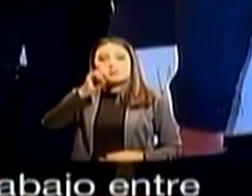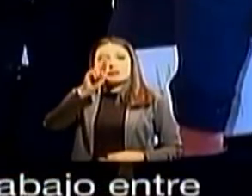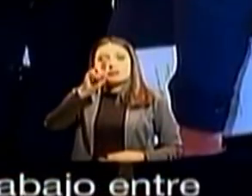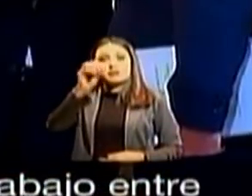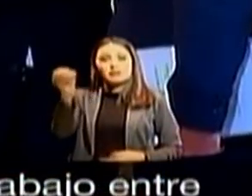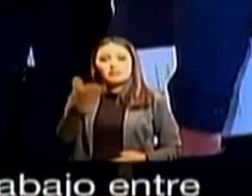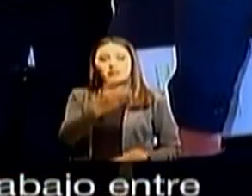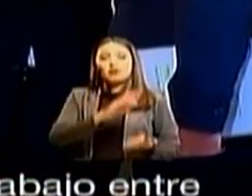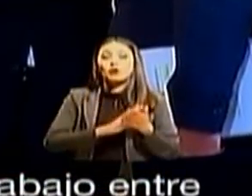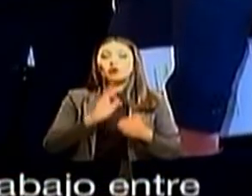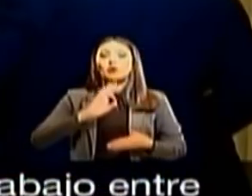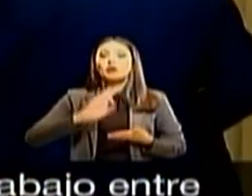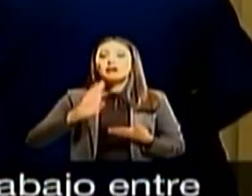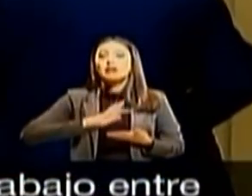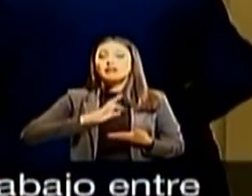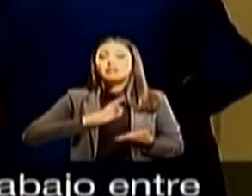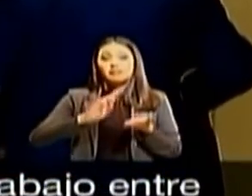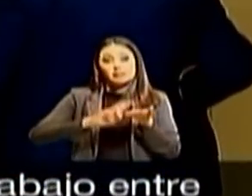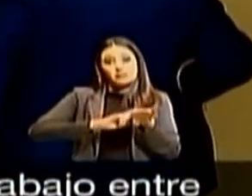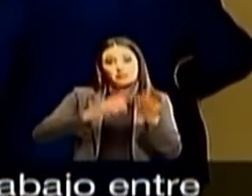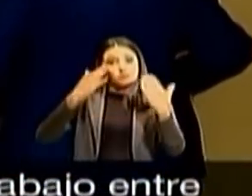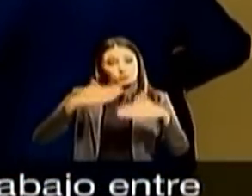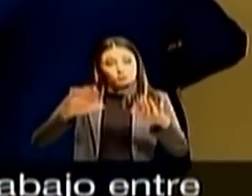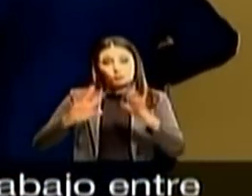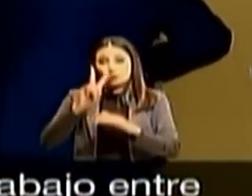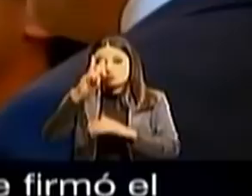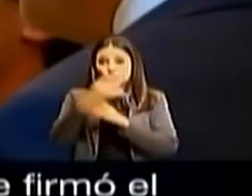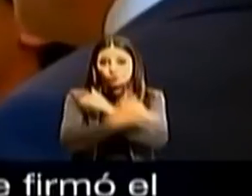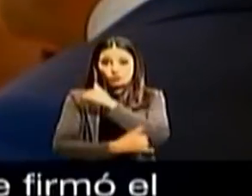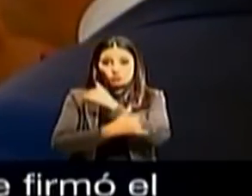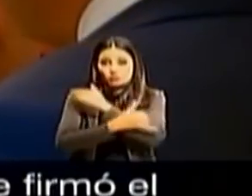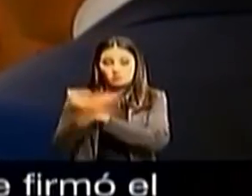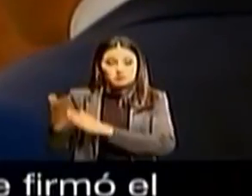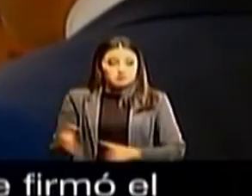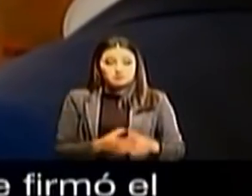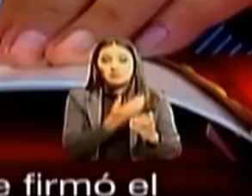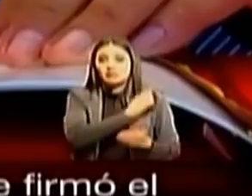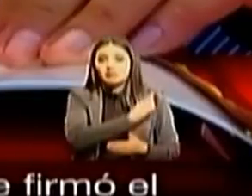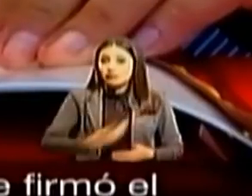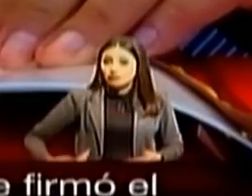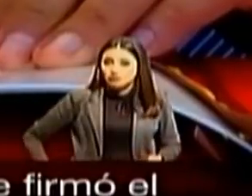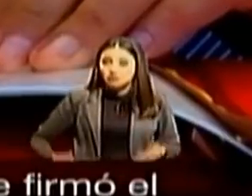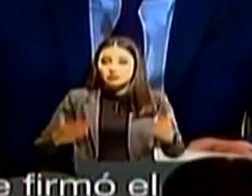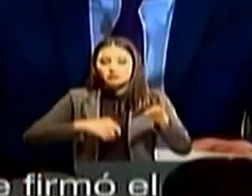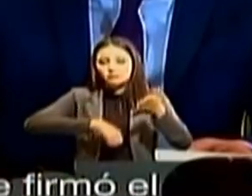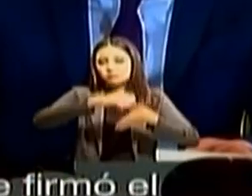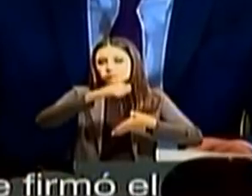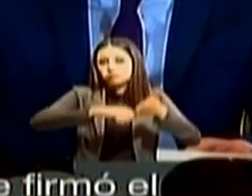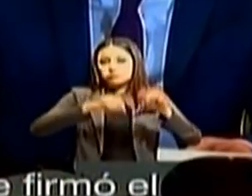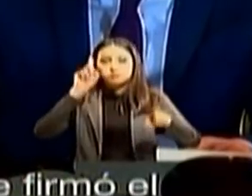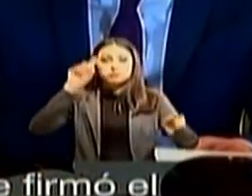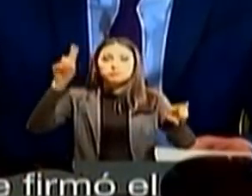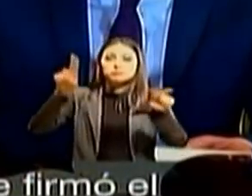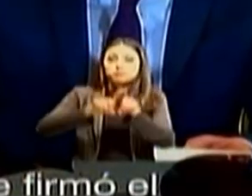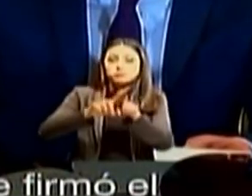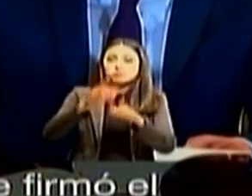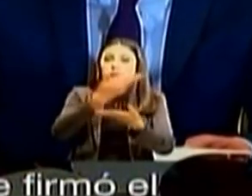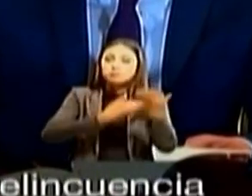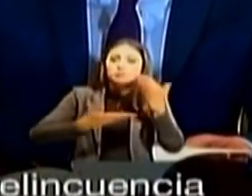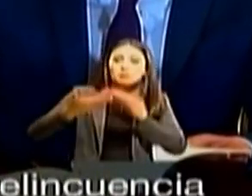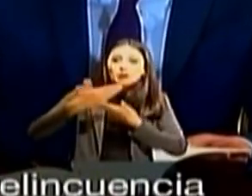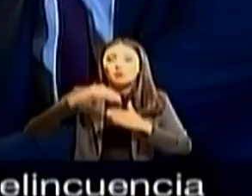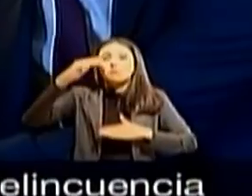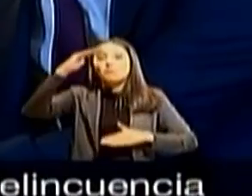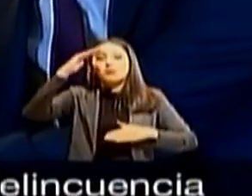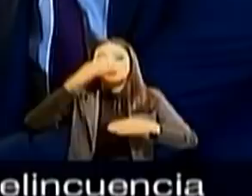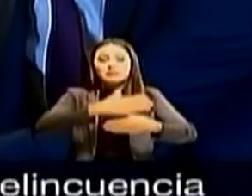de una reunión técnica de trabajo entre los dos mandatarios y las delegaciones de ministros de ambos países, se firmó el convenio de cooperación policial para